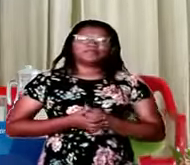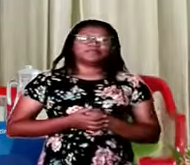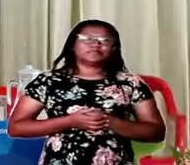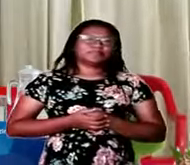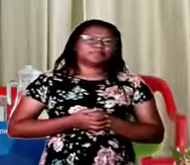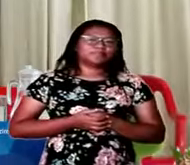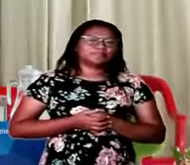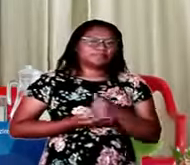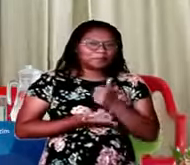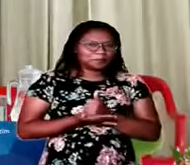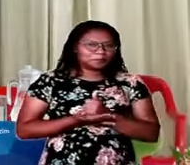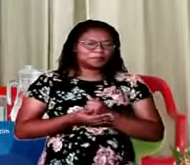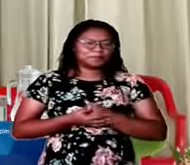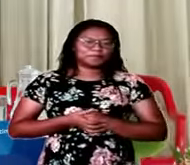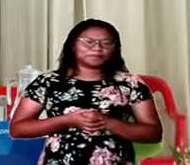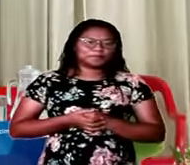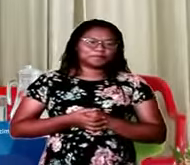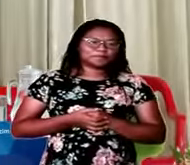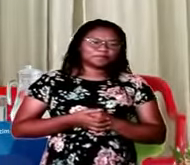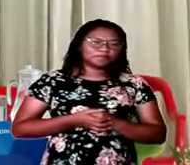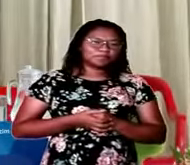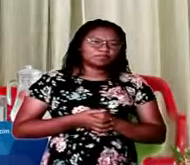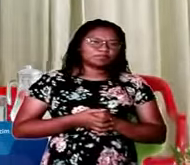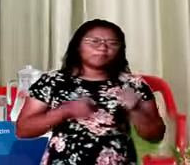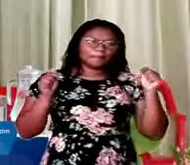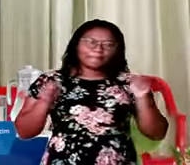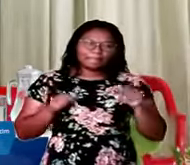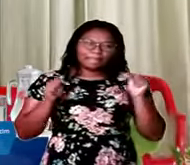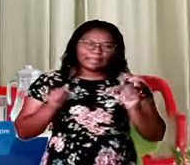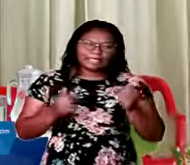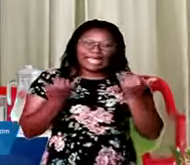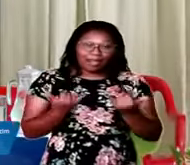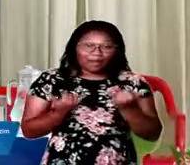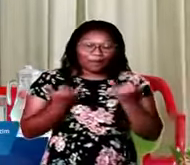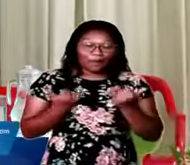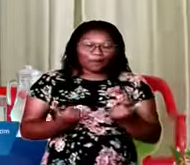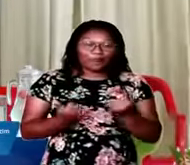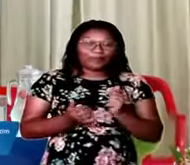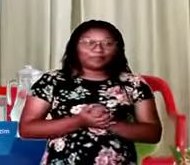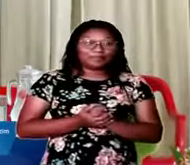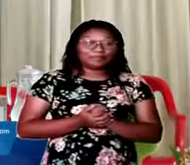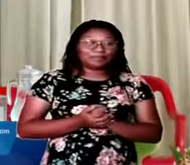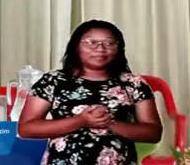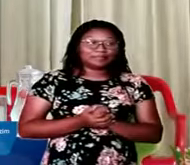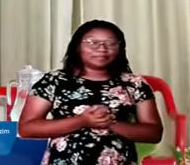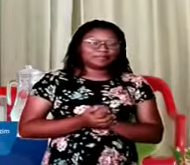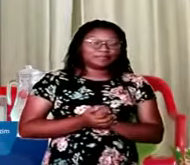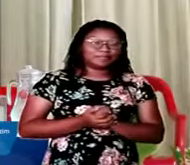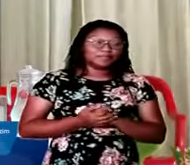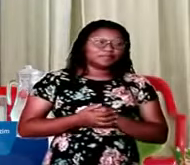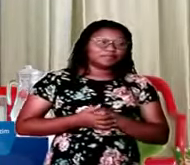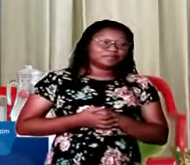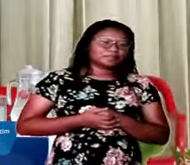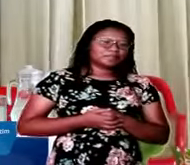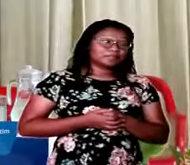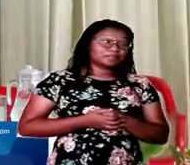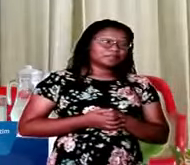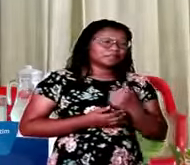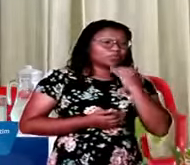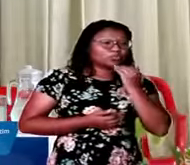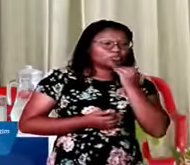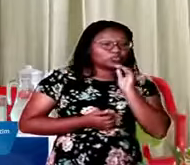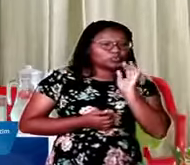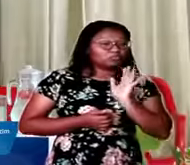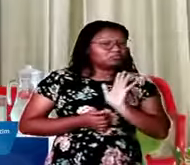Amén. Y aquí hemos dejado hasta ahora, y casi nadie tocamos ese tema. No sé si